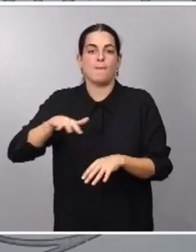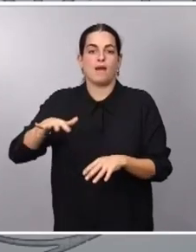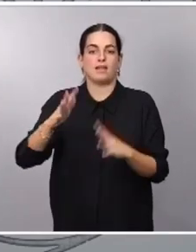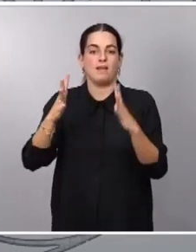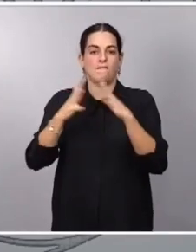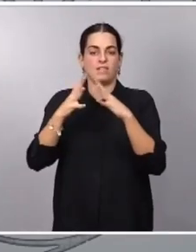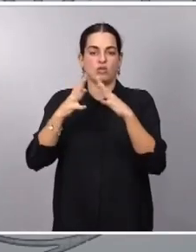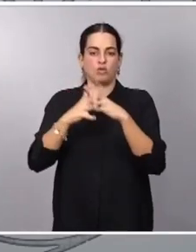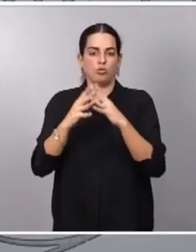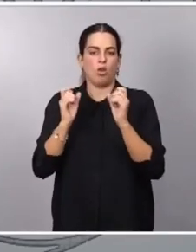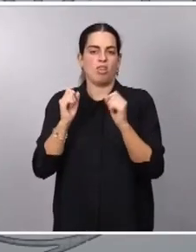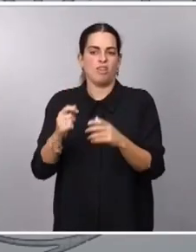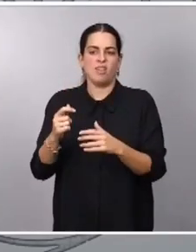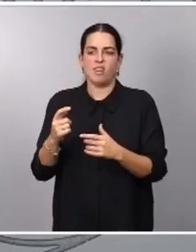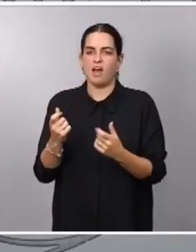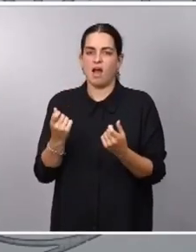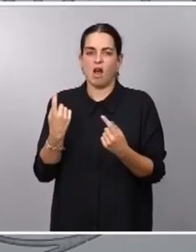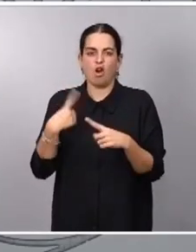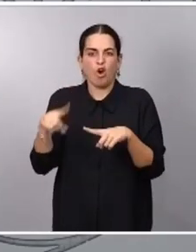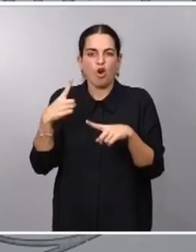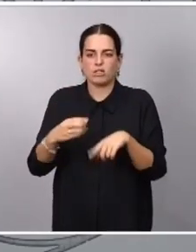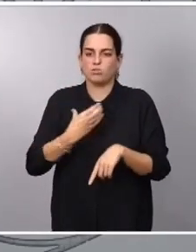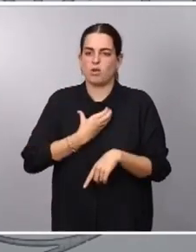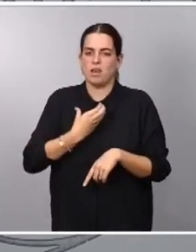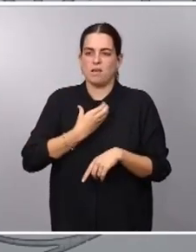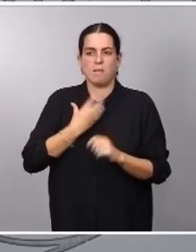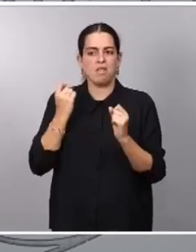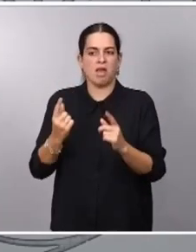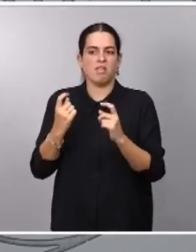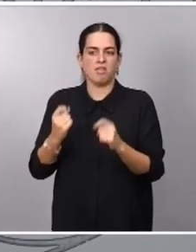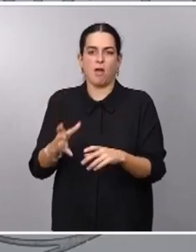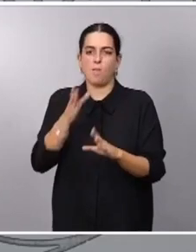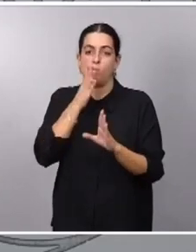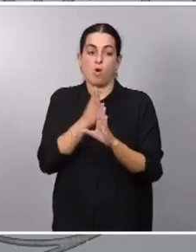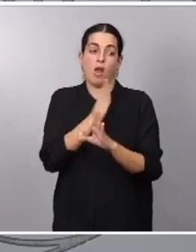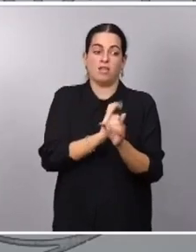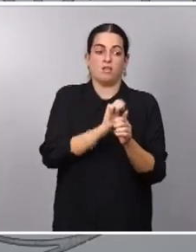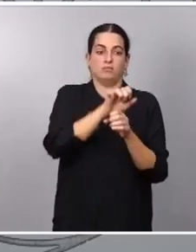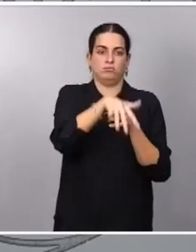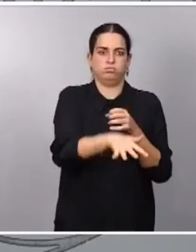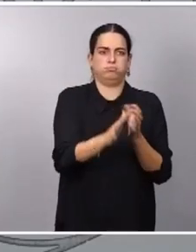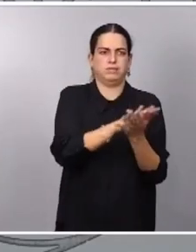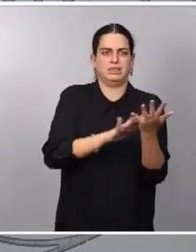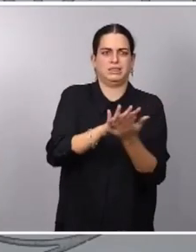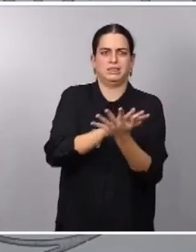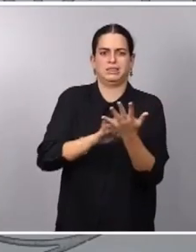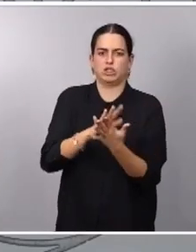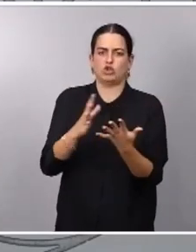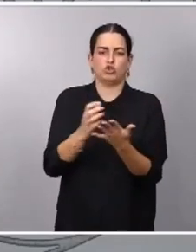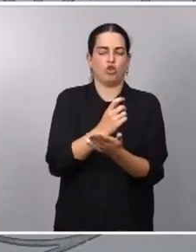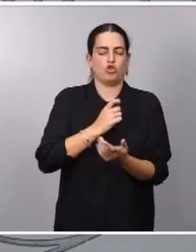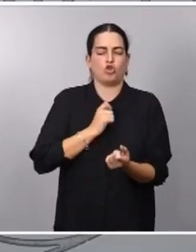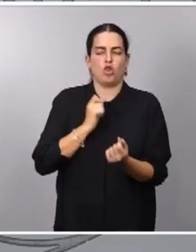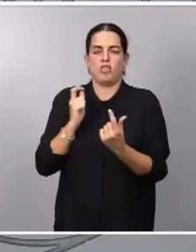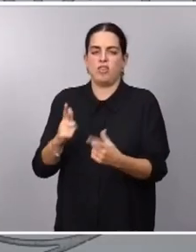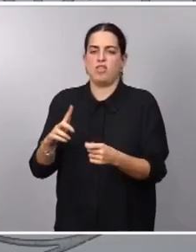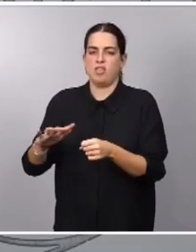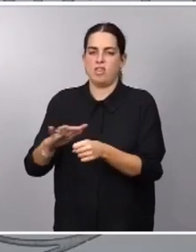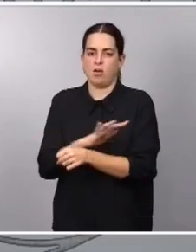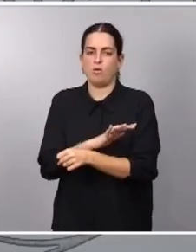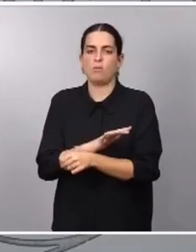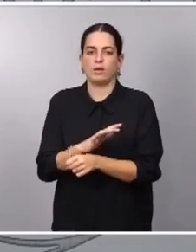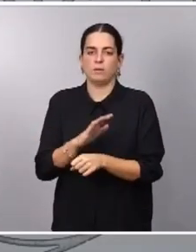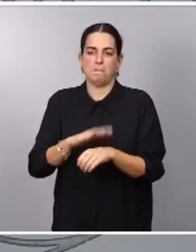municipales que feron dañados por a erupción do volcán. Con esta, cerraríamos o apoio ás